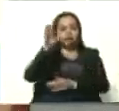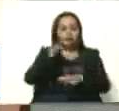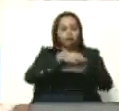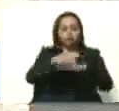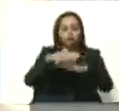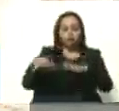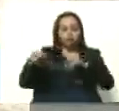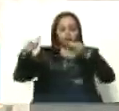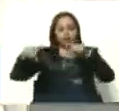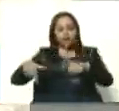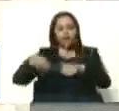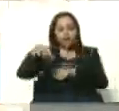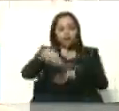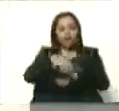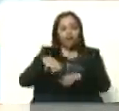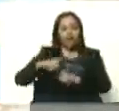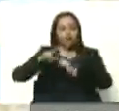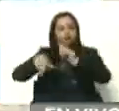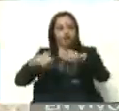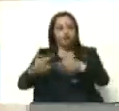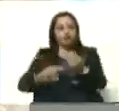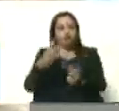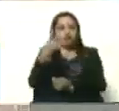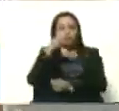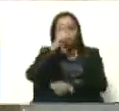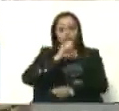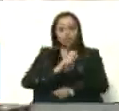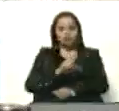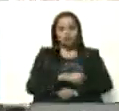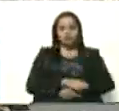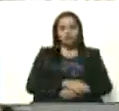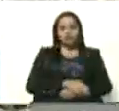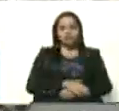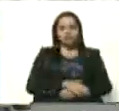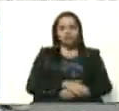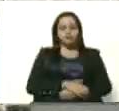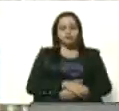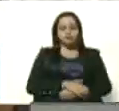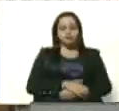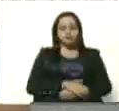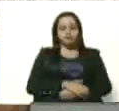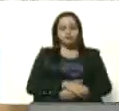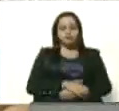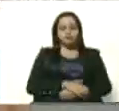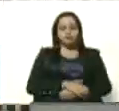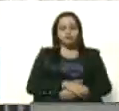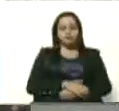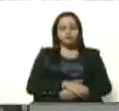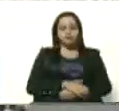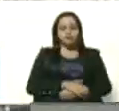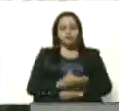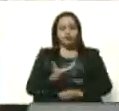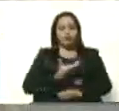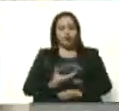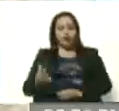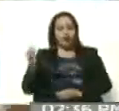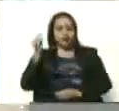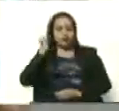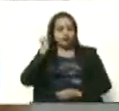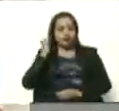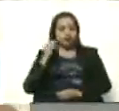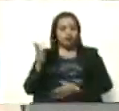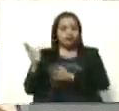estado en los próximos 4 años. Eugenia Padrón, alcaldesa del municipio de San